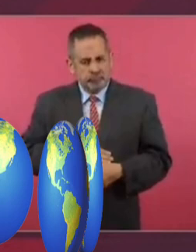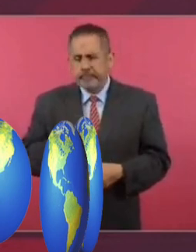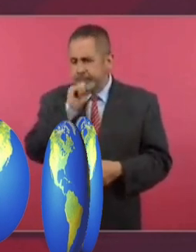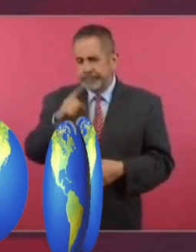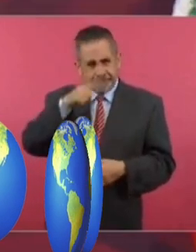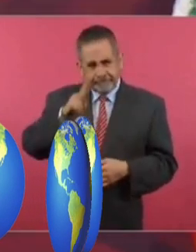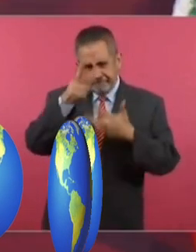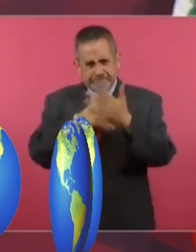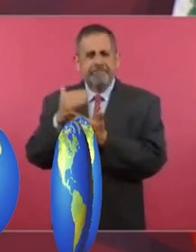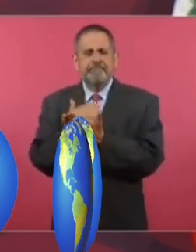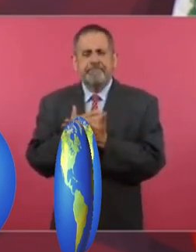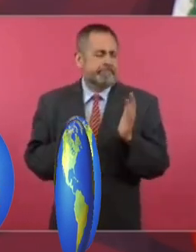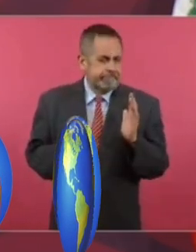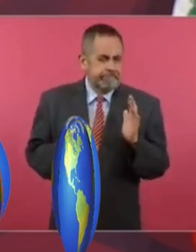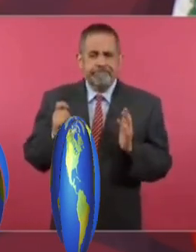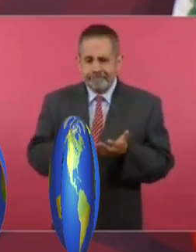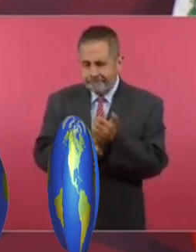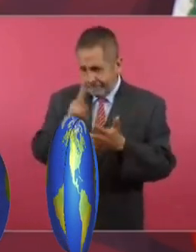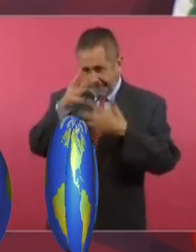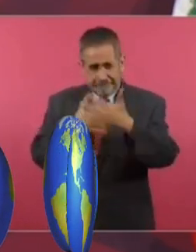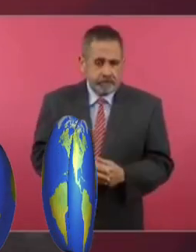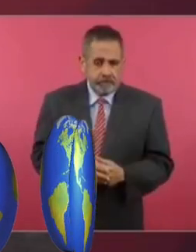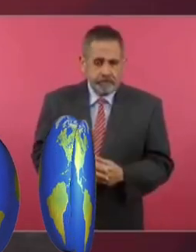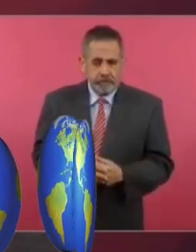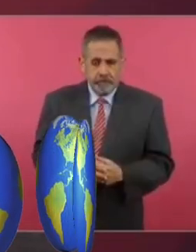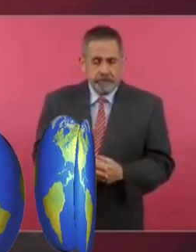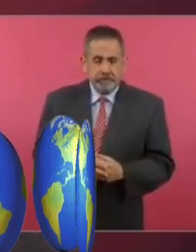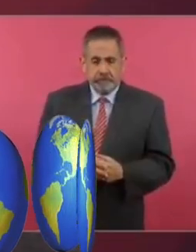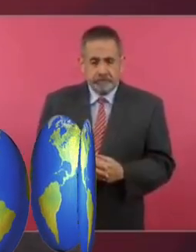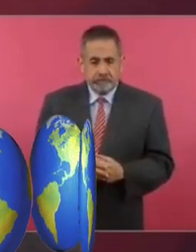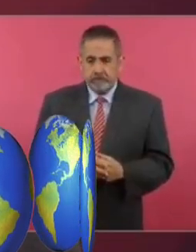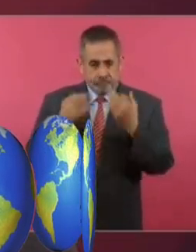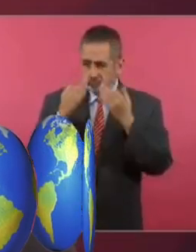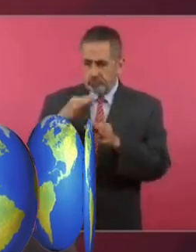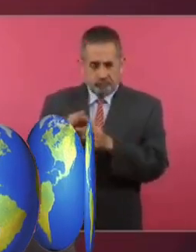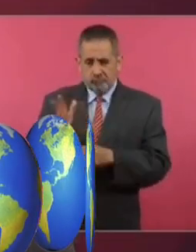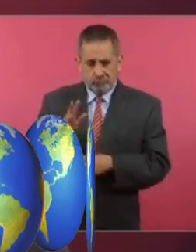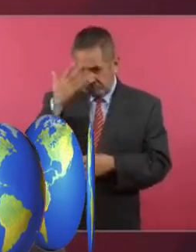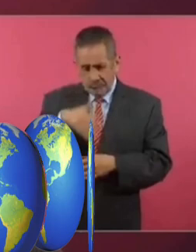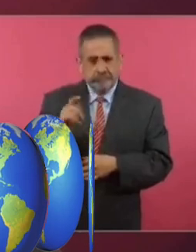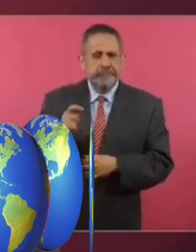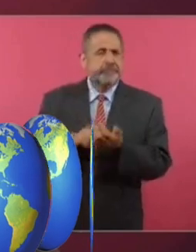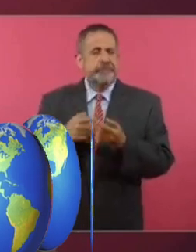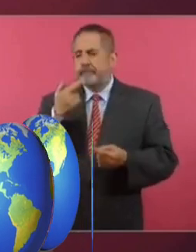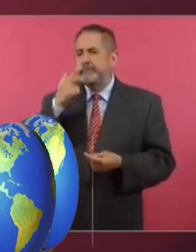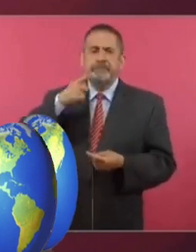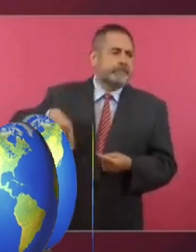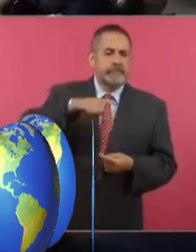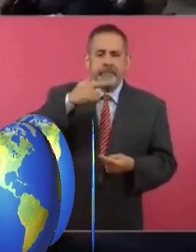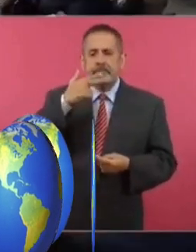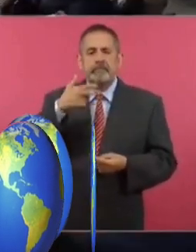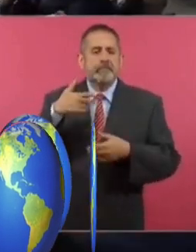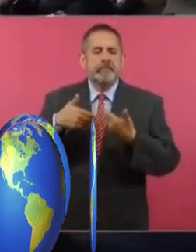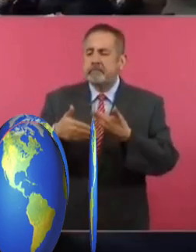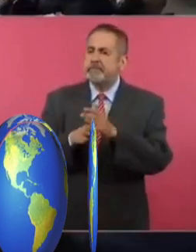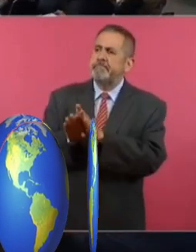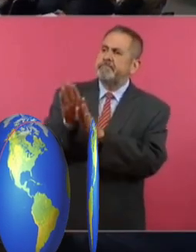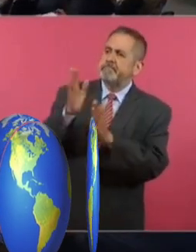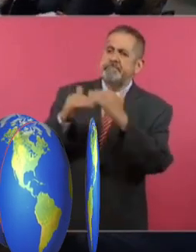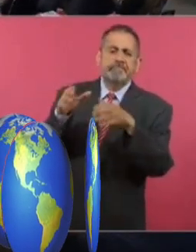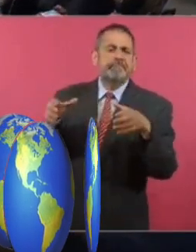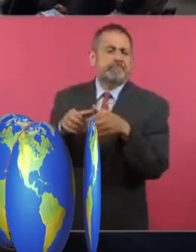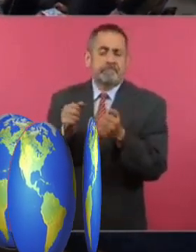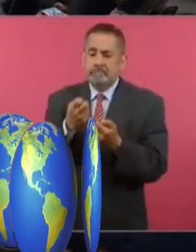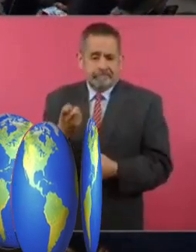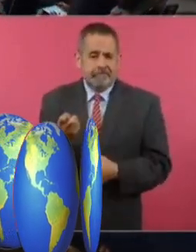enfrentar la violencia. Todo esto que preocupa mucho. Ya está demostrado que lo mejor es el desarrollo,